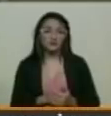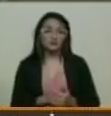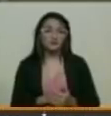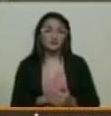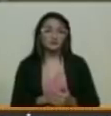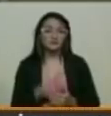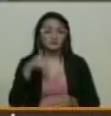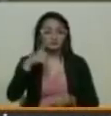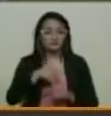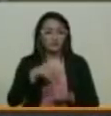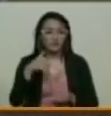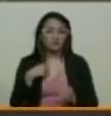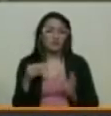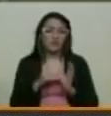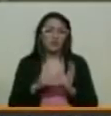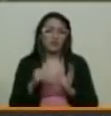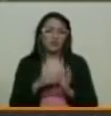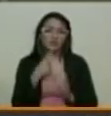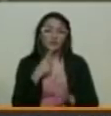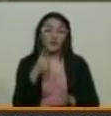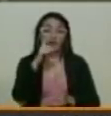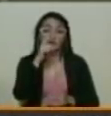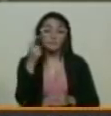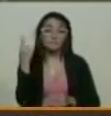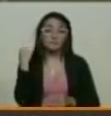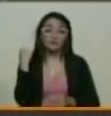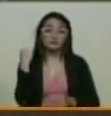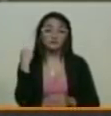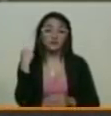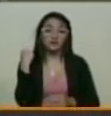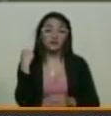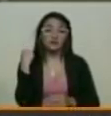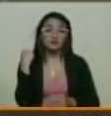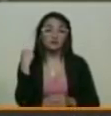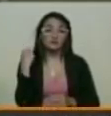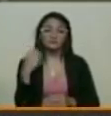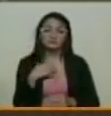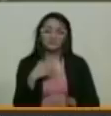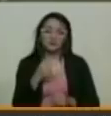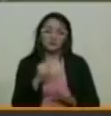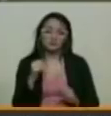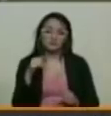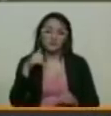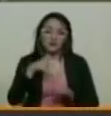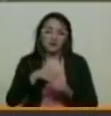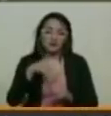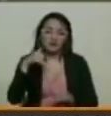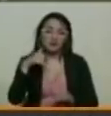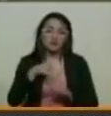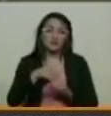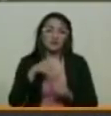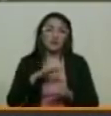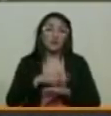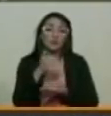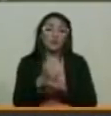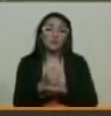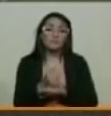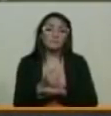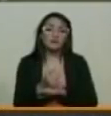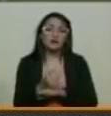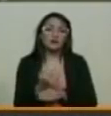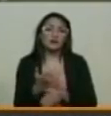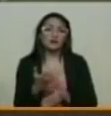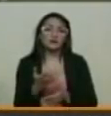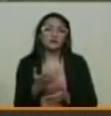lo hemos dicho ya muchas veces, el año pasado estuvimos impedidos de utilizar la tinta indeleble por la negación